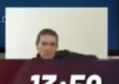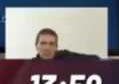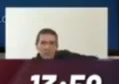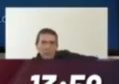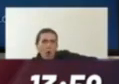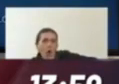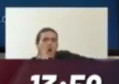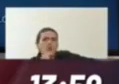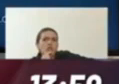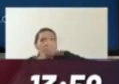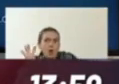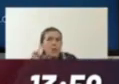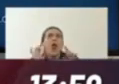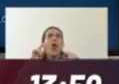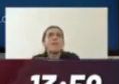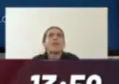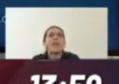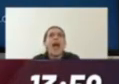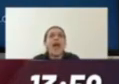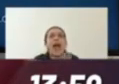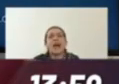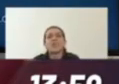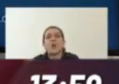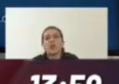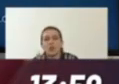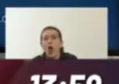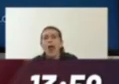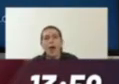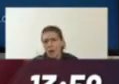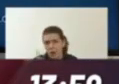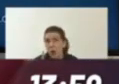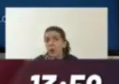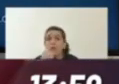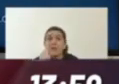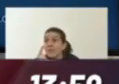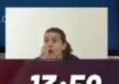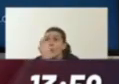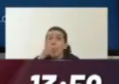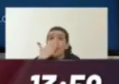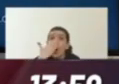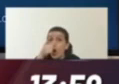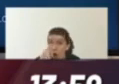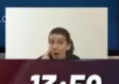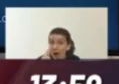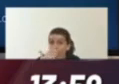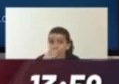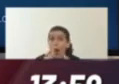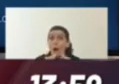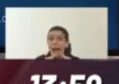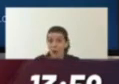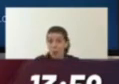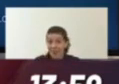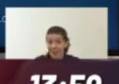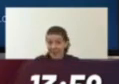problema no solo ocurre acá. Miren lo que pasa en Córdoba. Miren lo que pasó en Córdoba mientras hubo